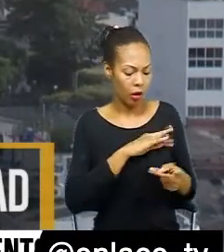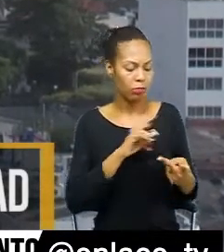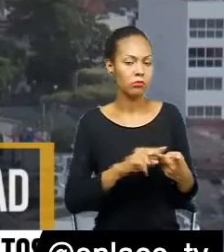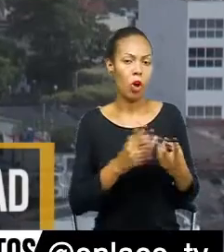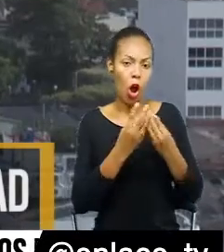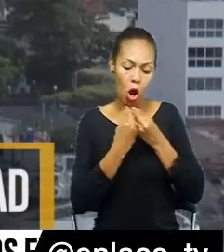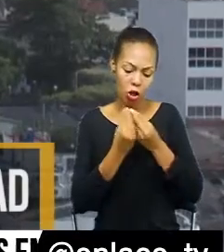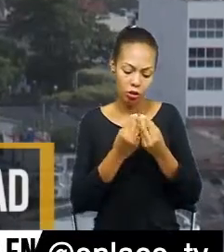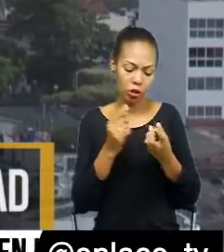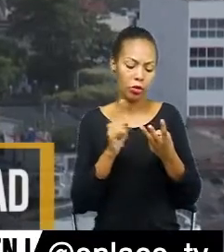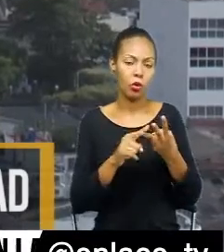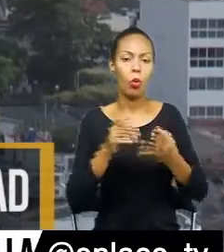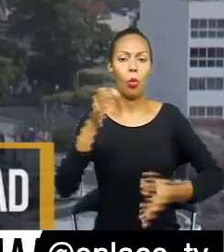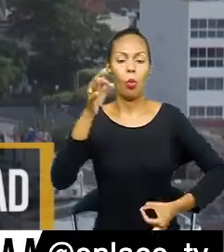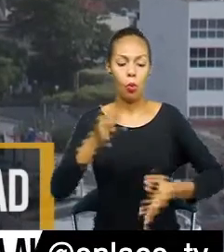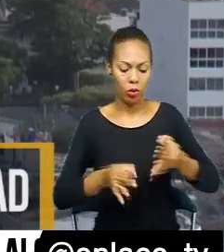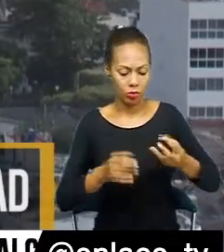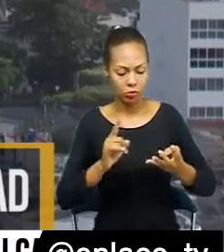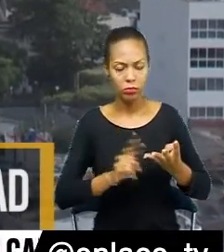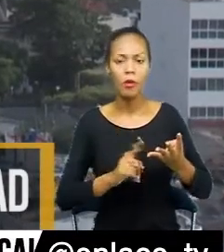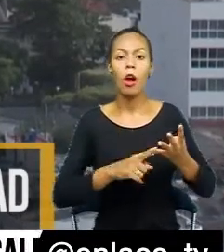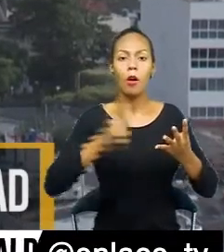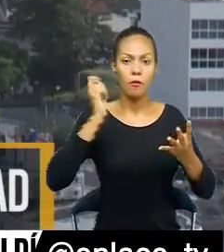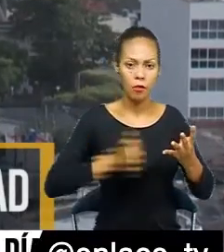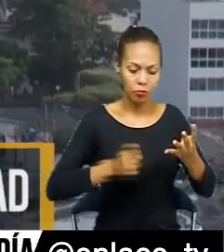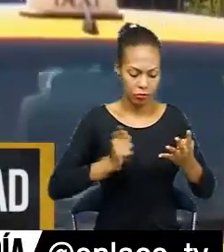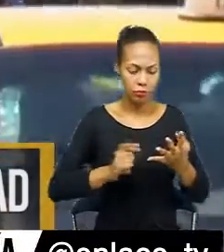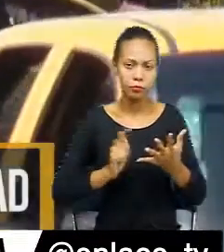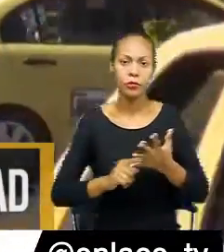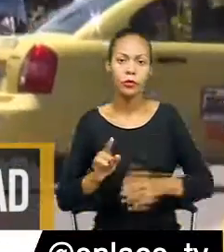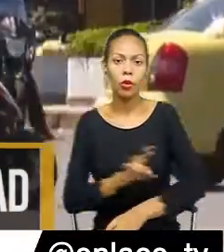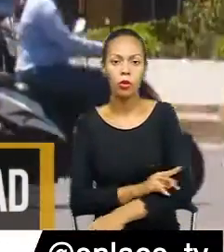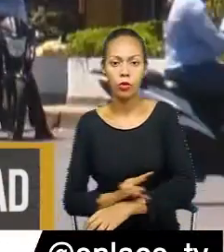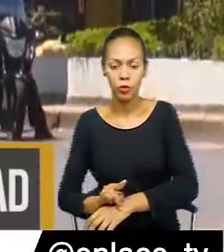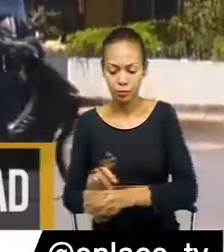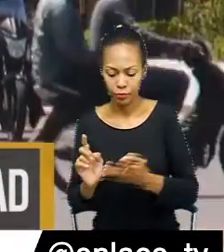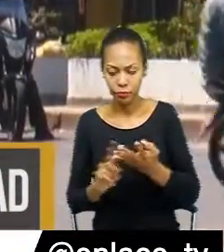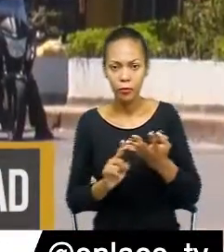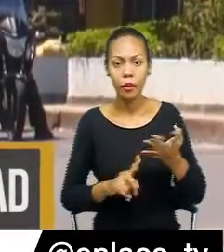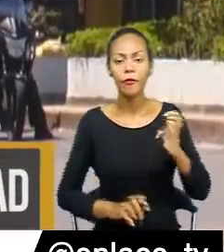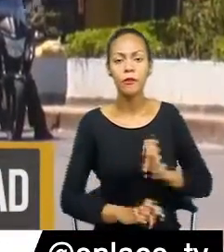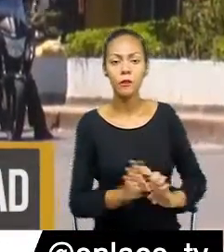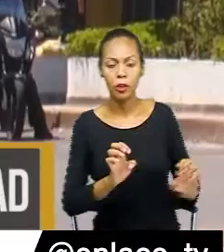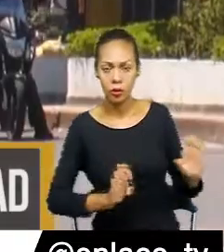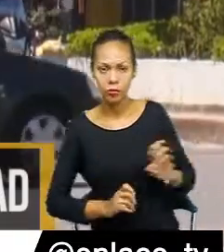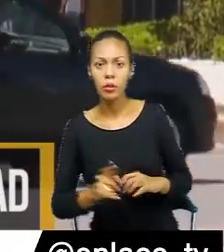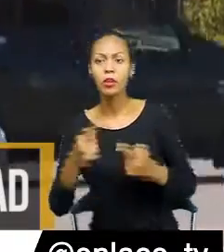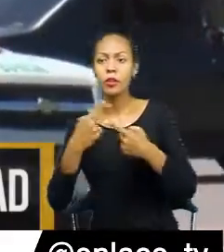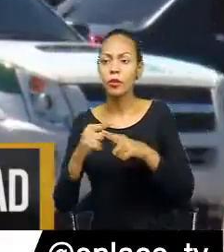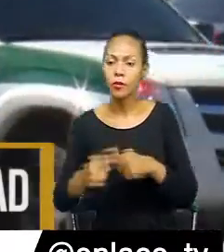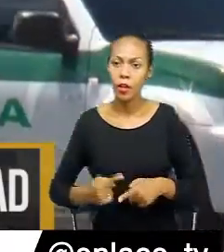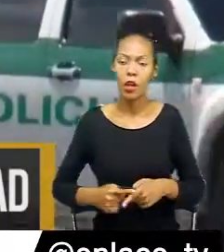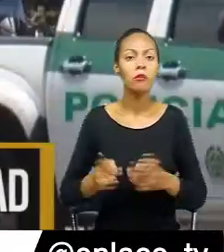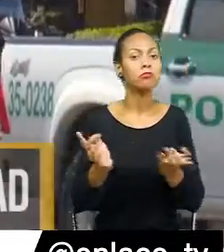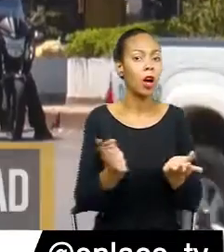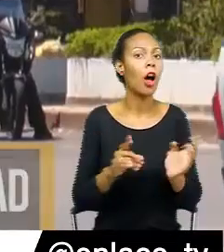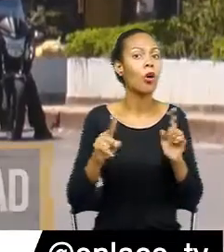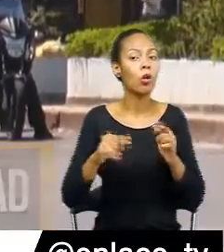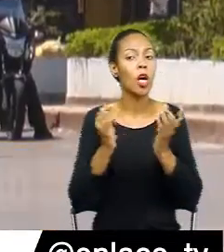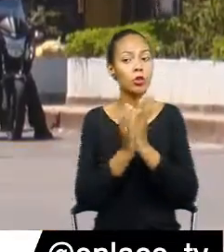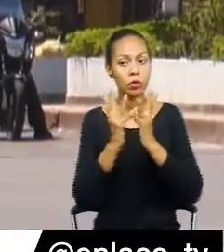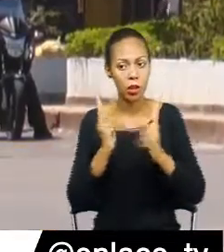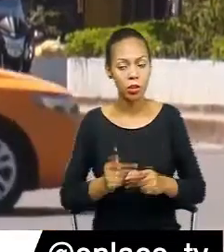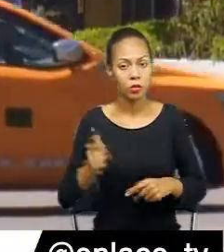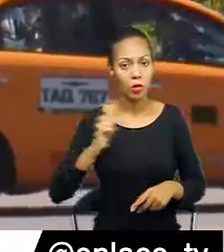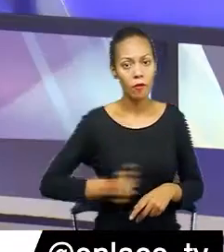de fiscalías, procuraduría, contraloría, personería y defensoría, así como empresarios y estudiantes de derecho de la región del